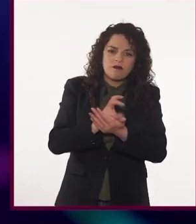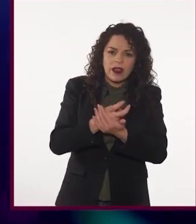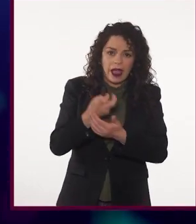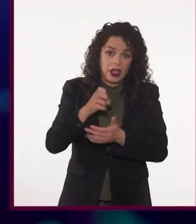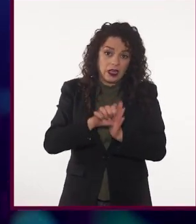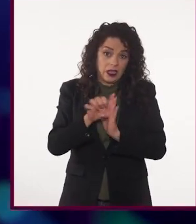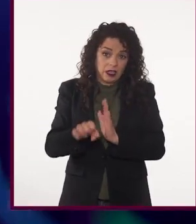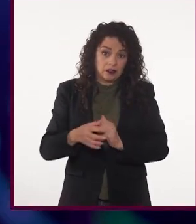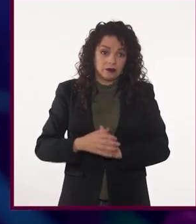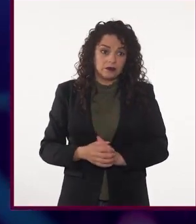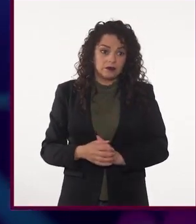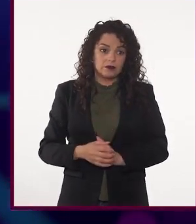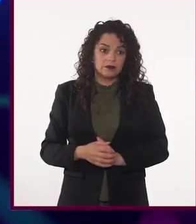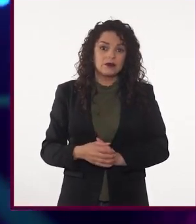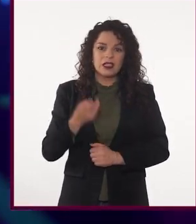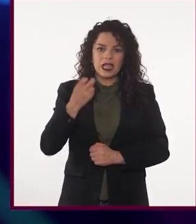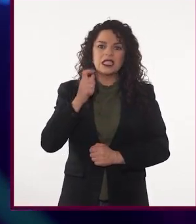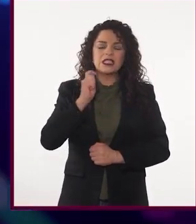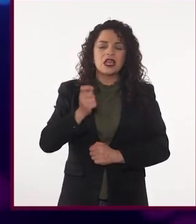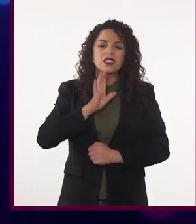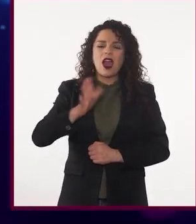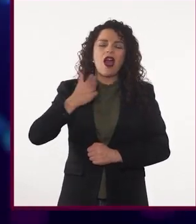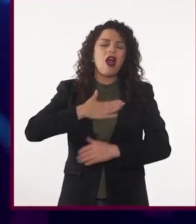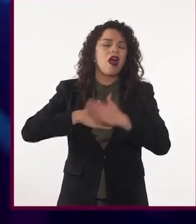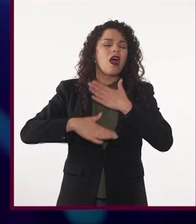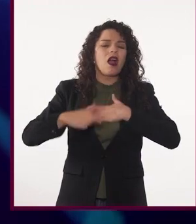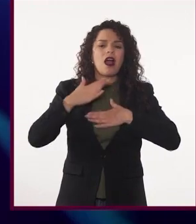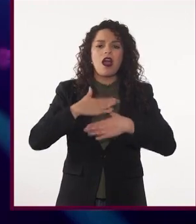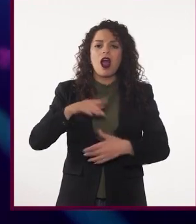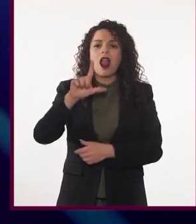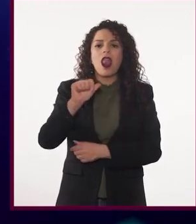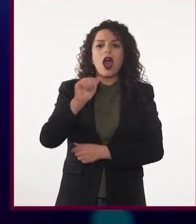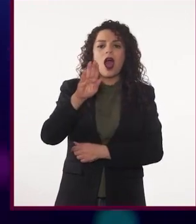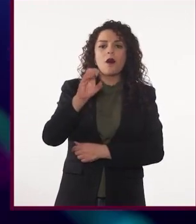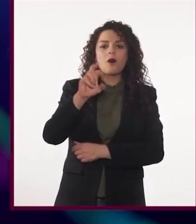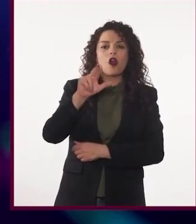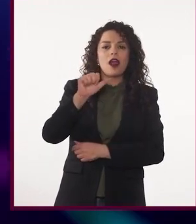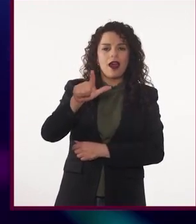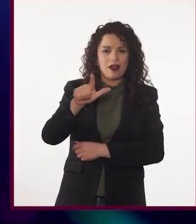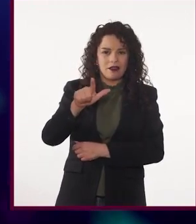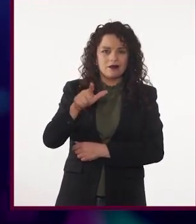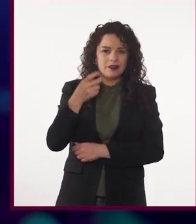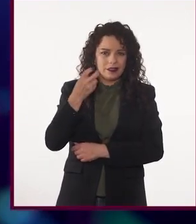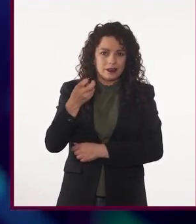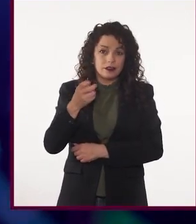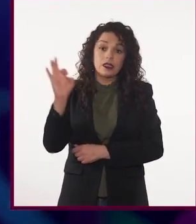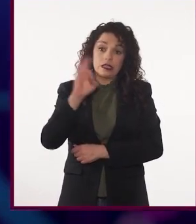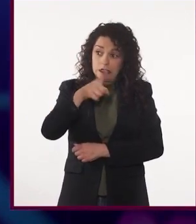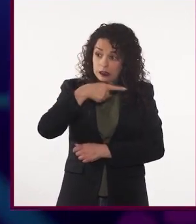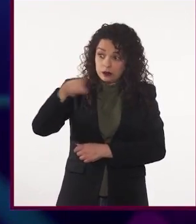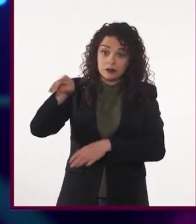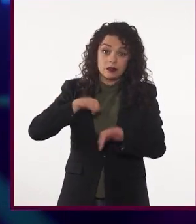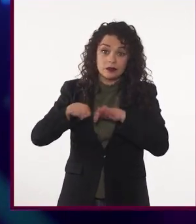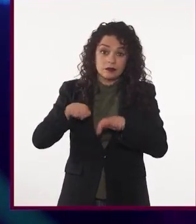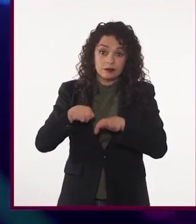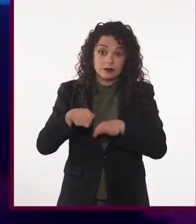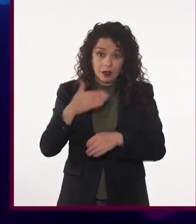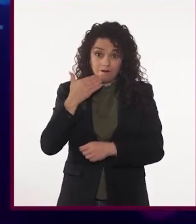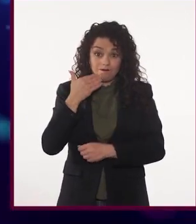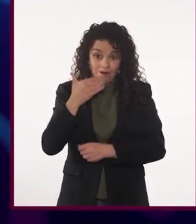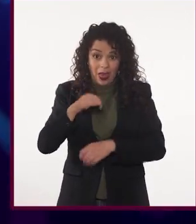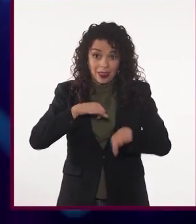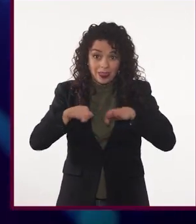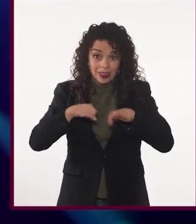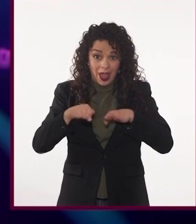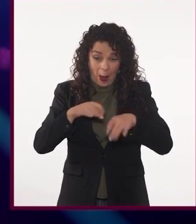por ejemplo, porque que se llama como desgaste laboral, ¿no? si van a trabajar, no van